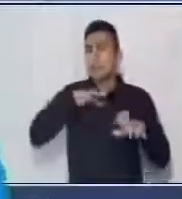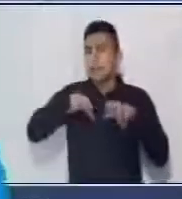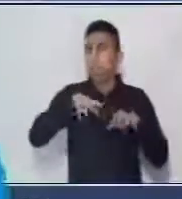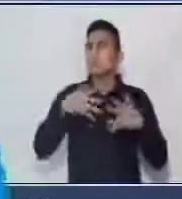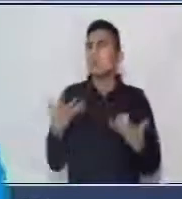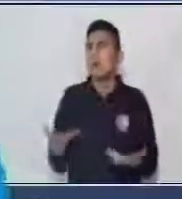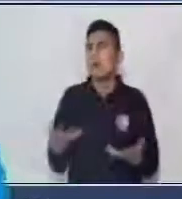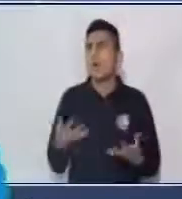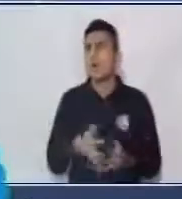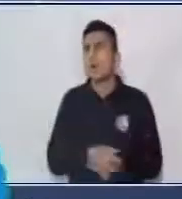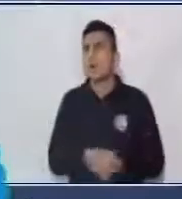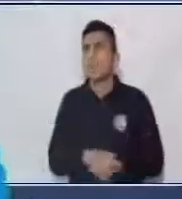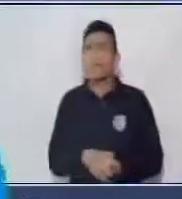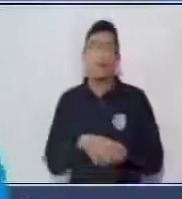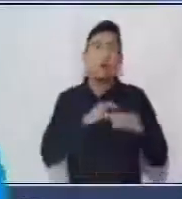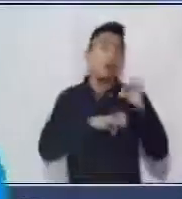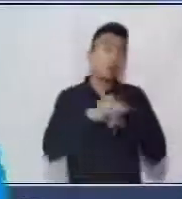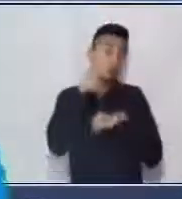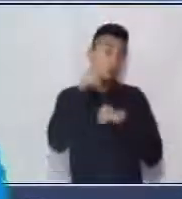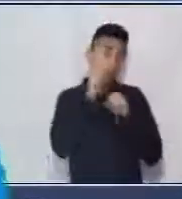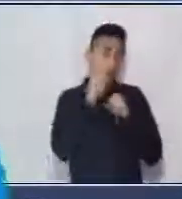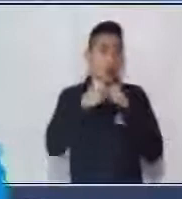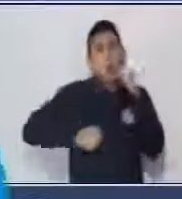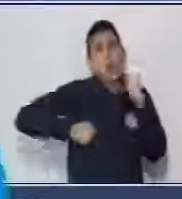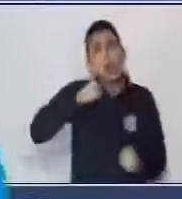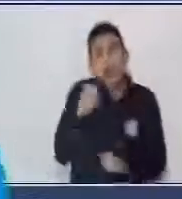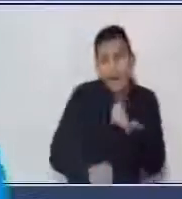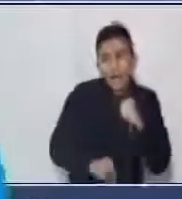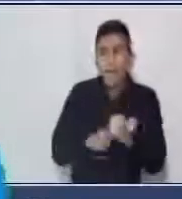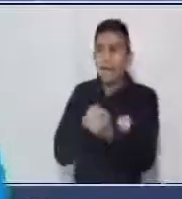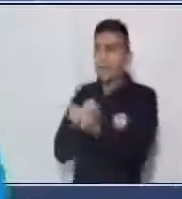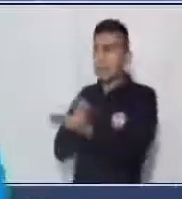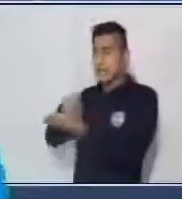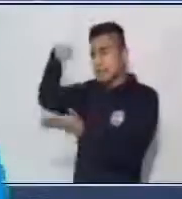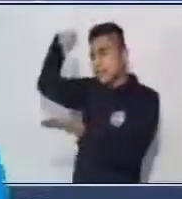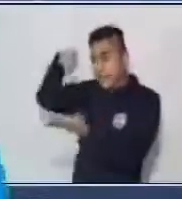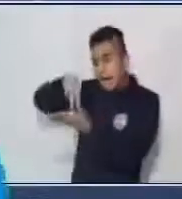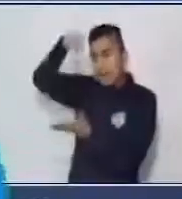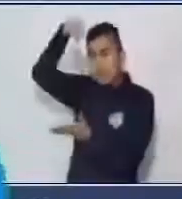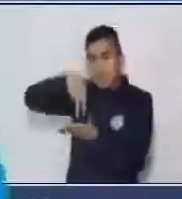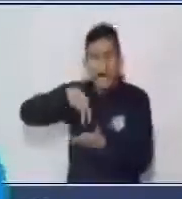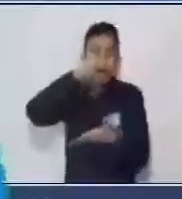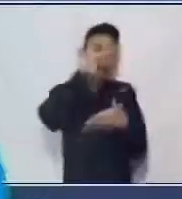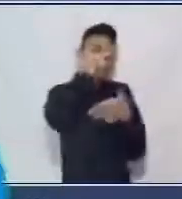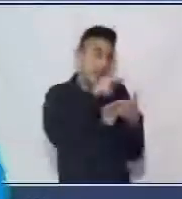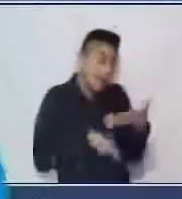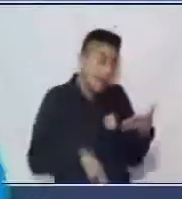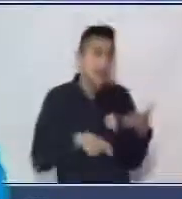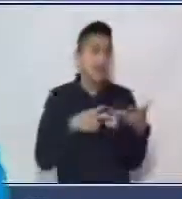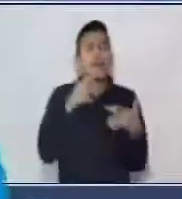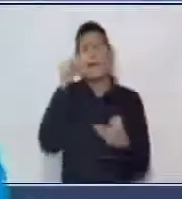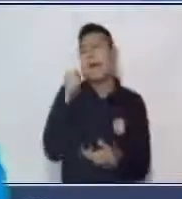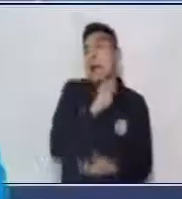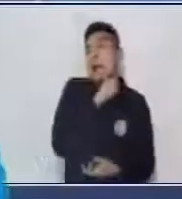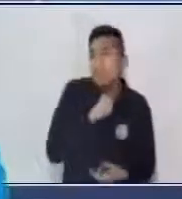acuerdo? Correr, saltar, muy bien, leer, de acuerdo, ahí tenemos varias,